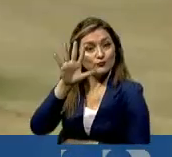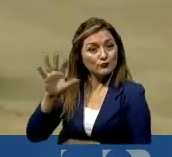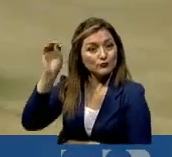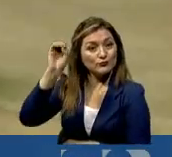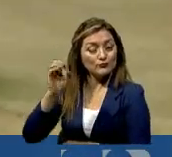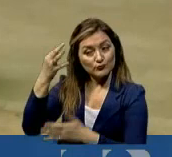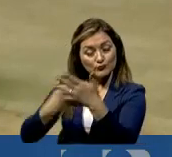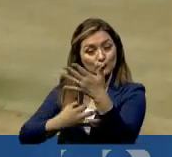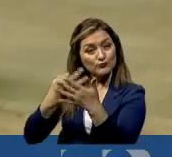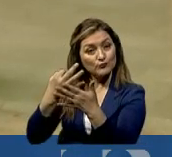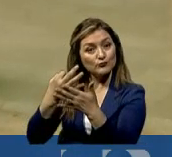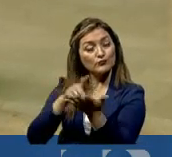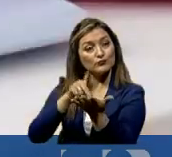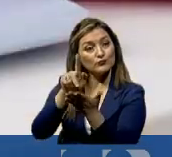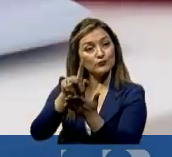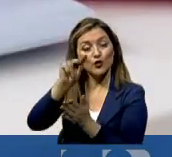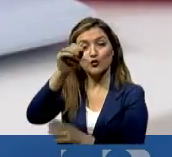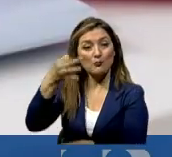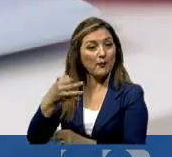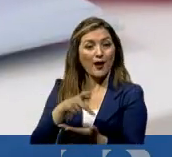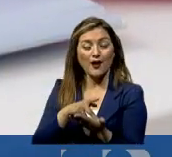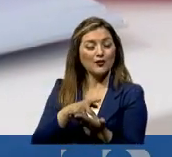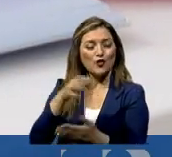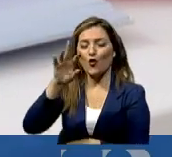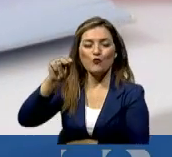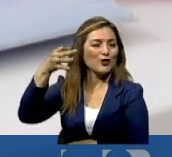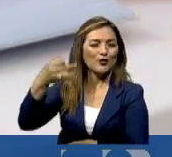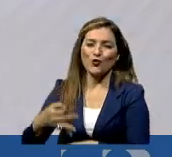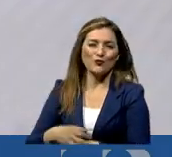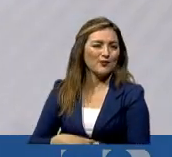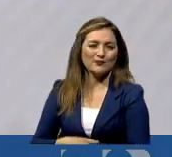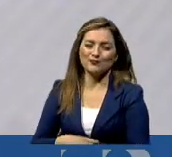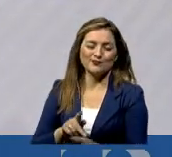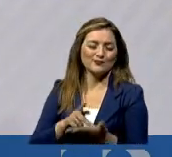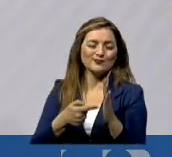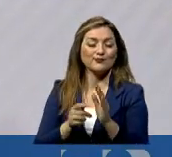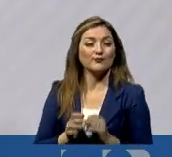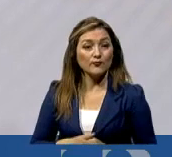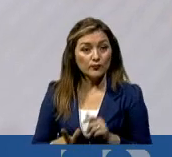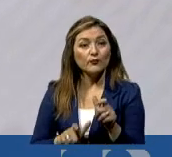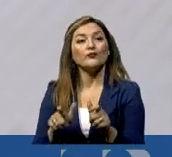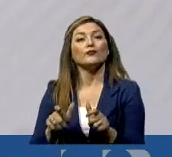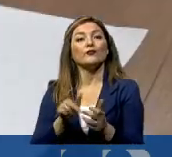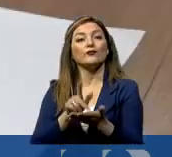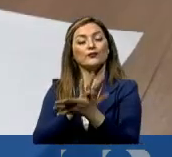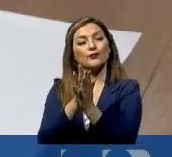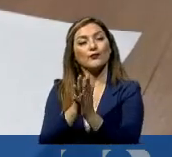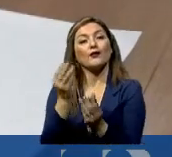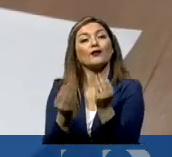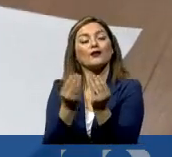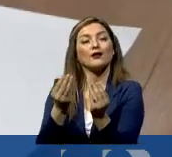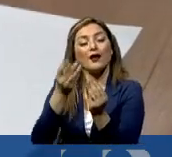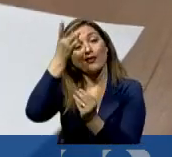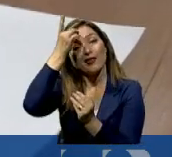ciento del total de contribuyentes incumple con el pago que le corresponde el problema es que quienes usualmente no realizan el pago acumulan la